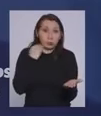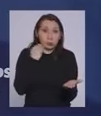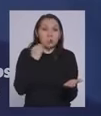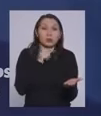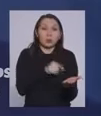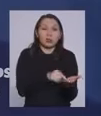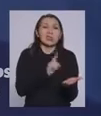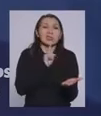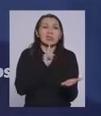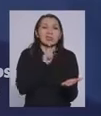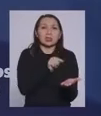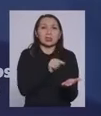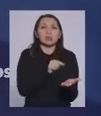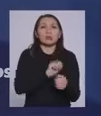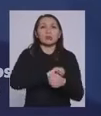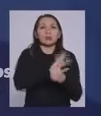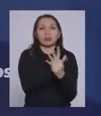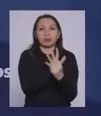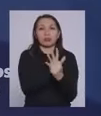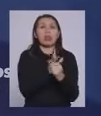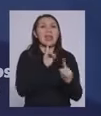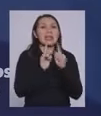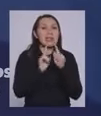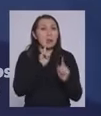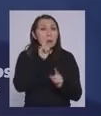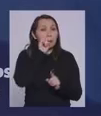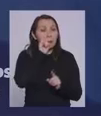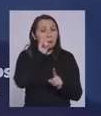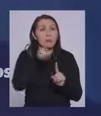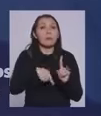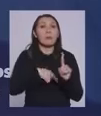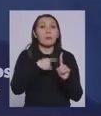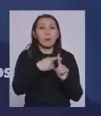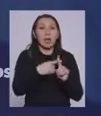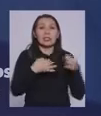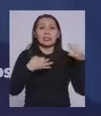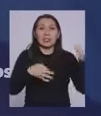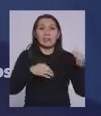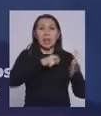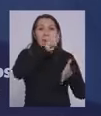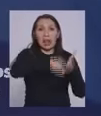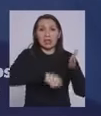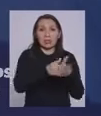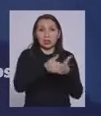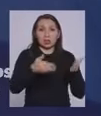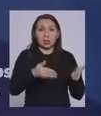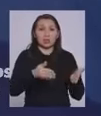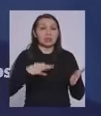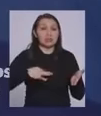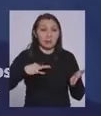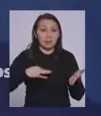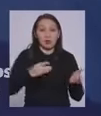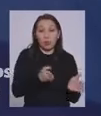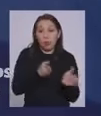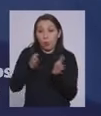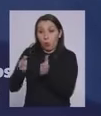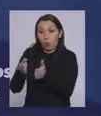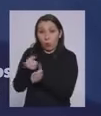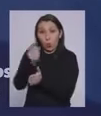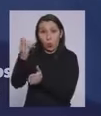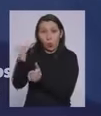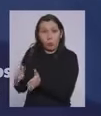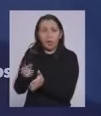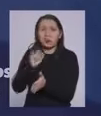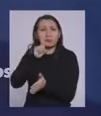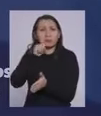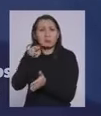fallecidos que tienen coronavirus positivo por examen más certificado de registro civil. Y la otra cifra que usted nombra es